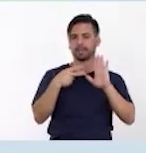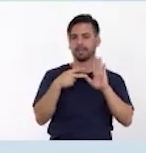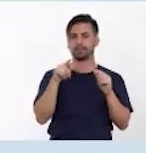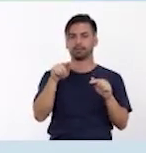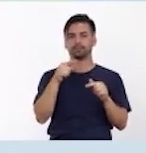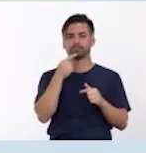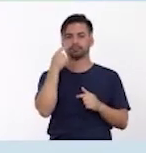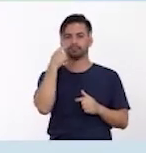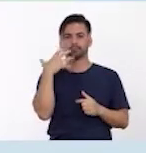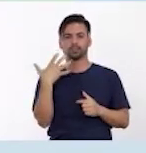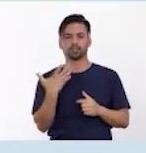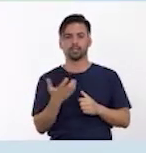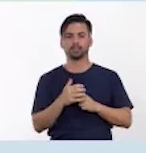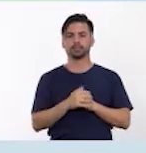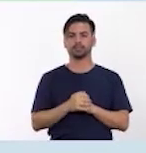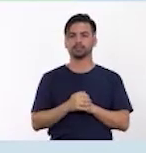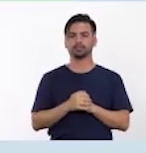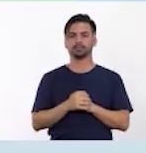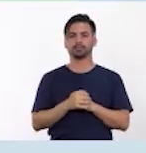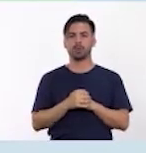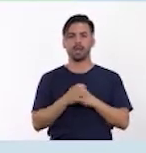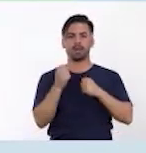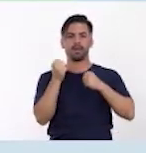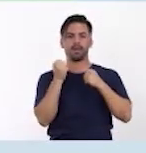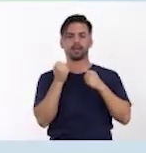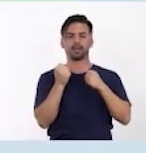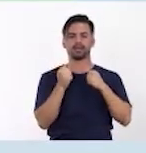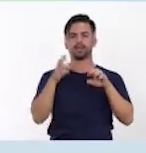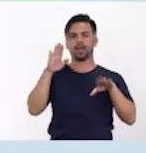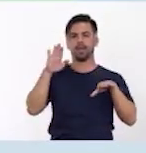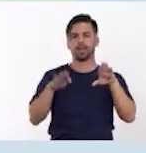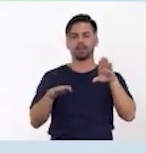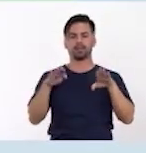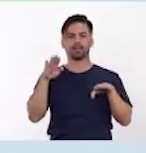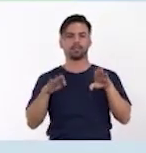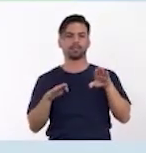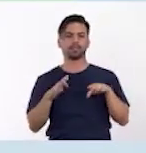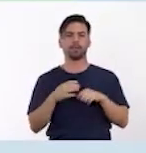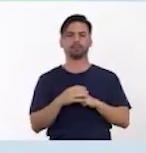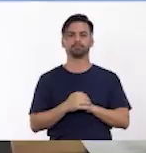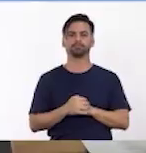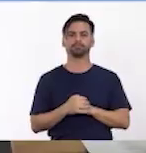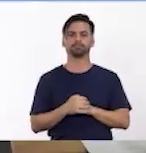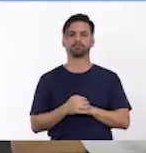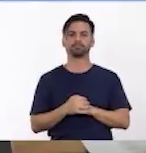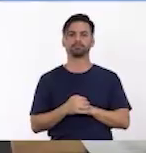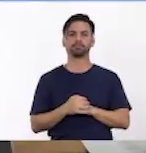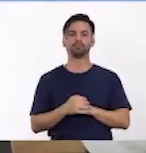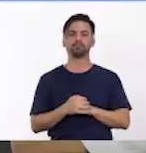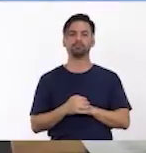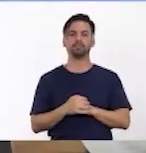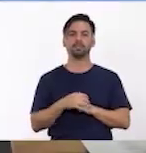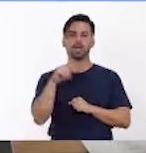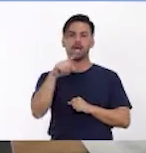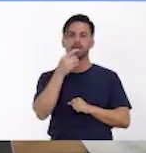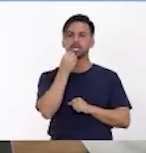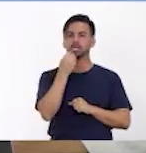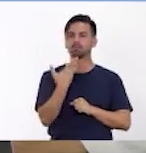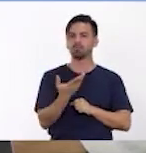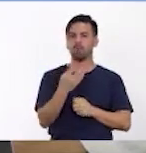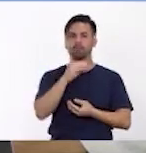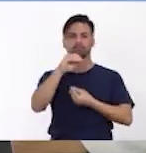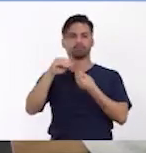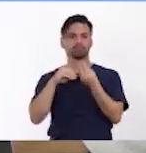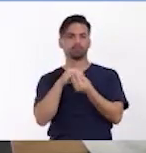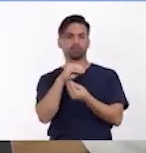de energías alternativas. Estas fuentes de energías alternativas son las que pueden